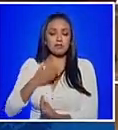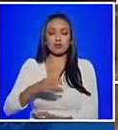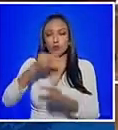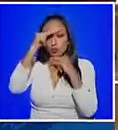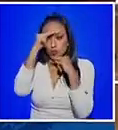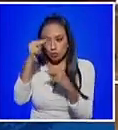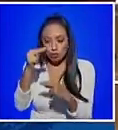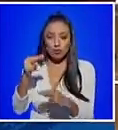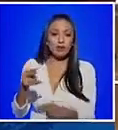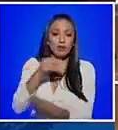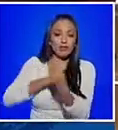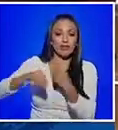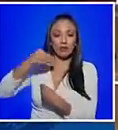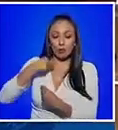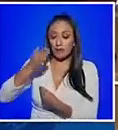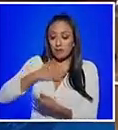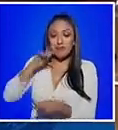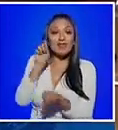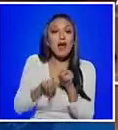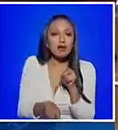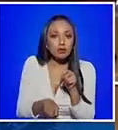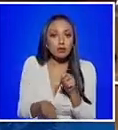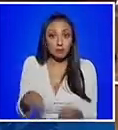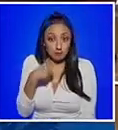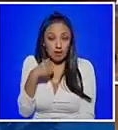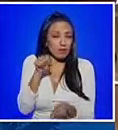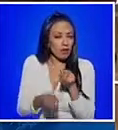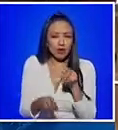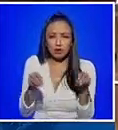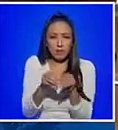todos, de todo el daño causado